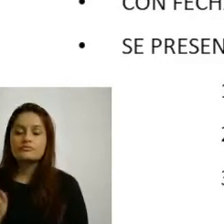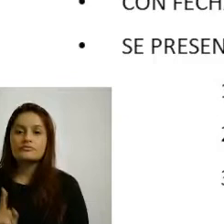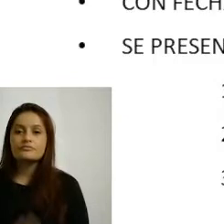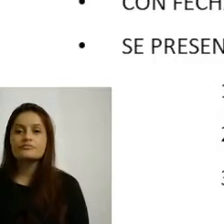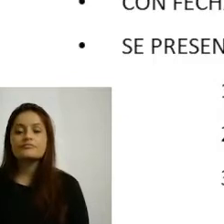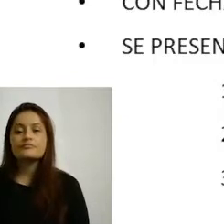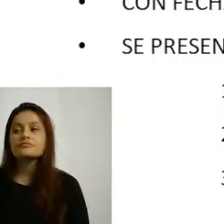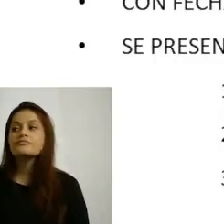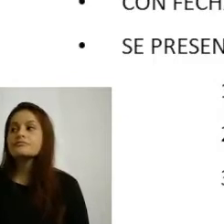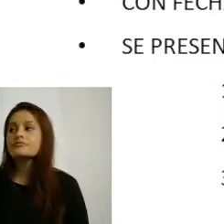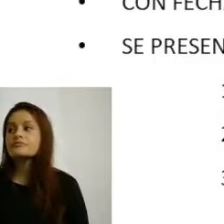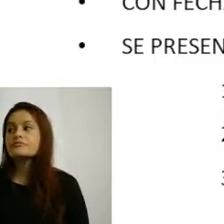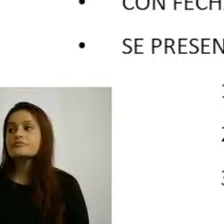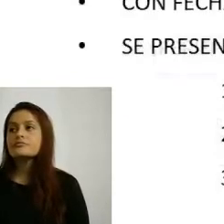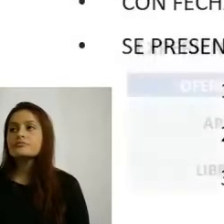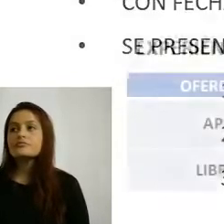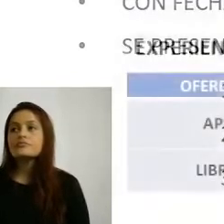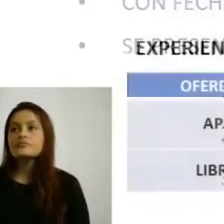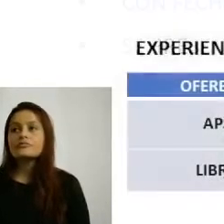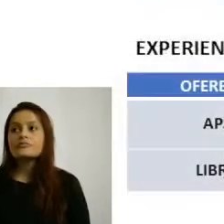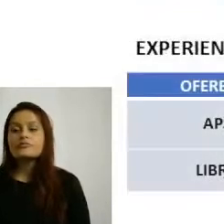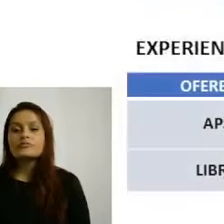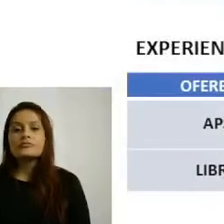Libra SP.